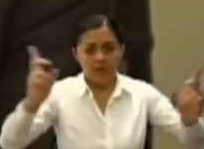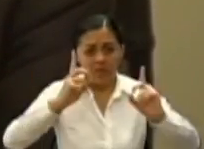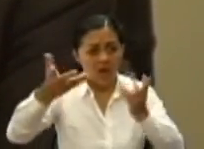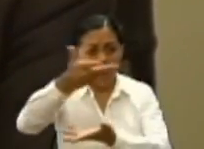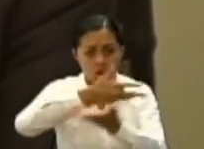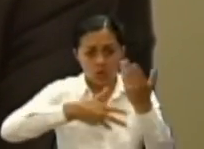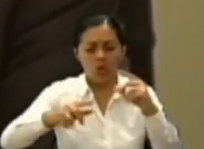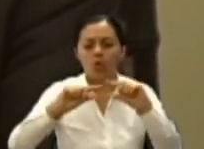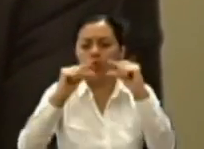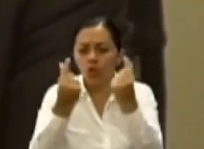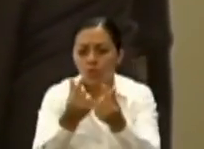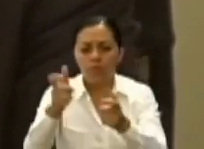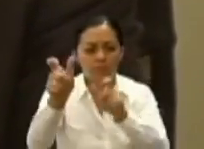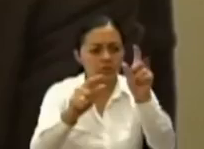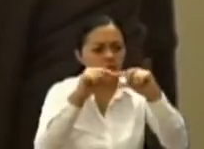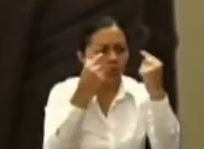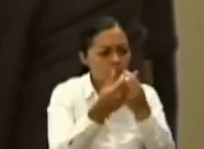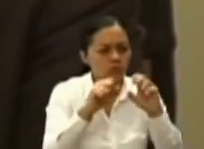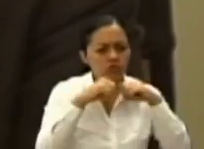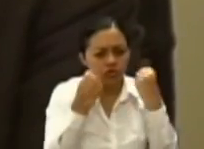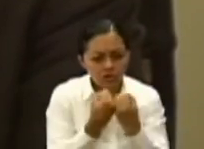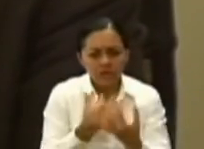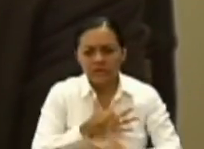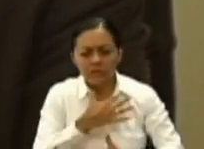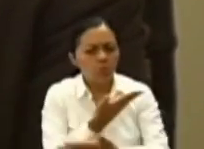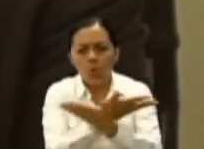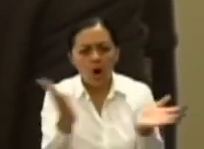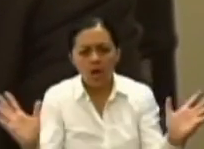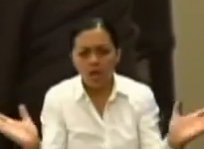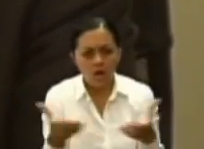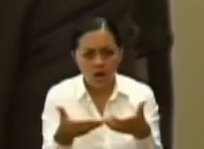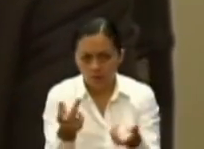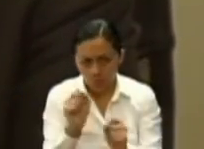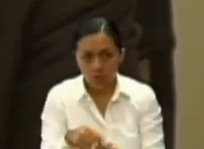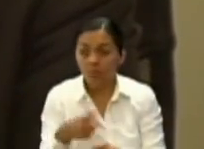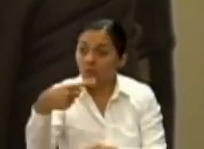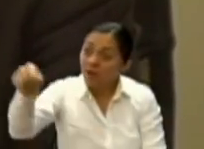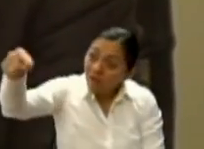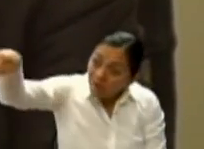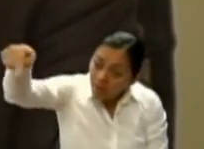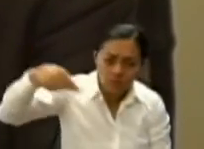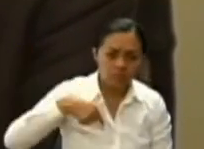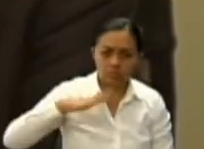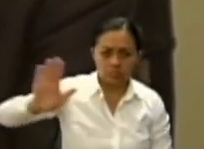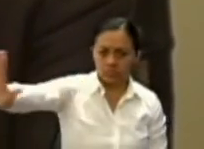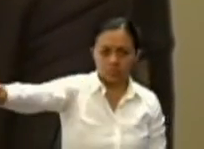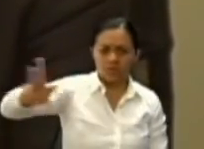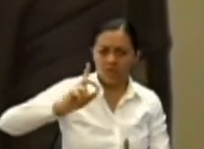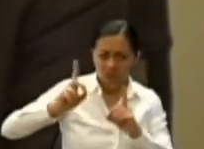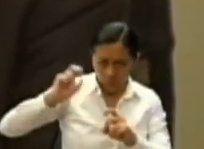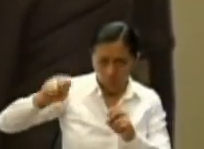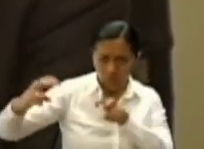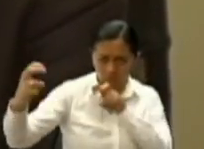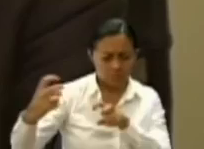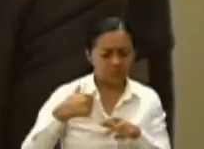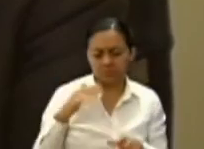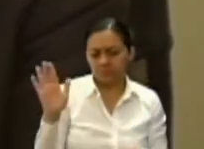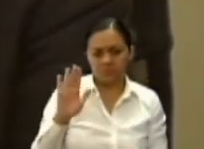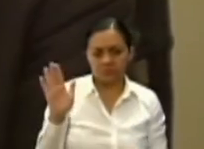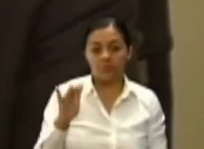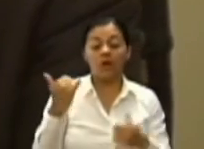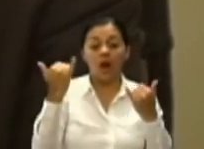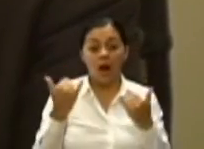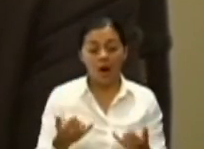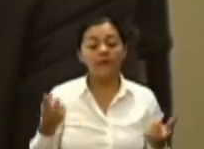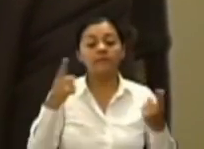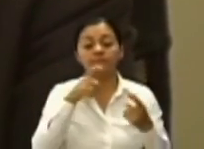para todos los sectores como siempre lo hemos hecho la diferencia es que ahora es un diálogo nacional estructurado coordinado por senplades